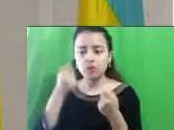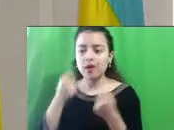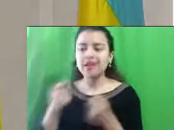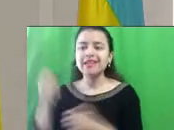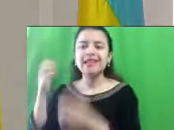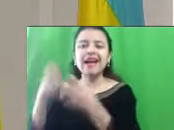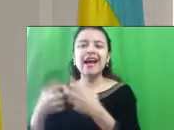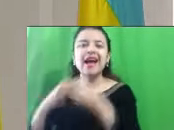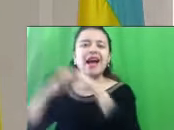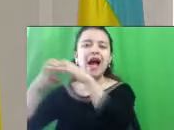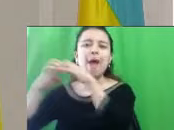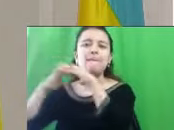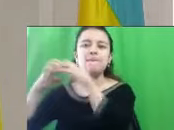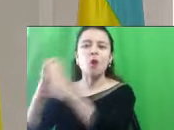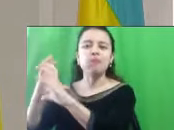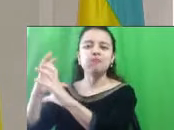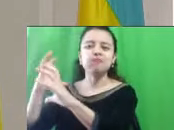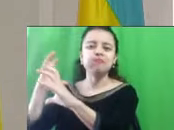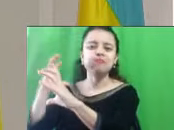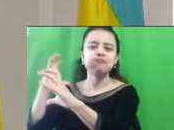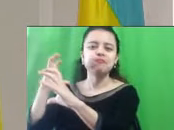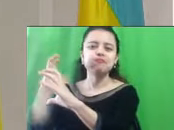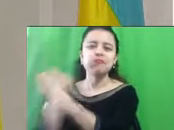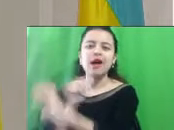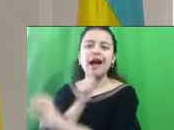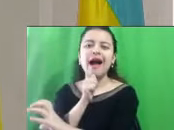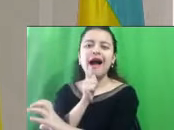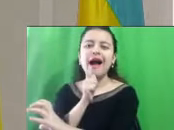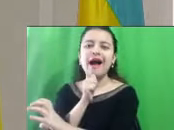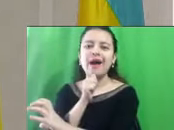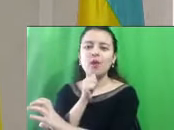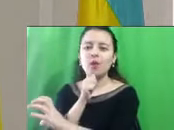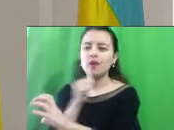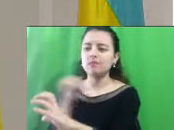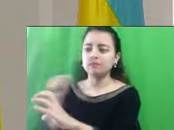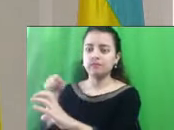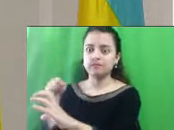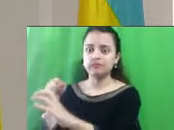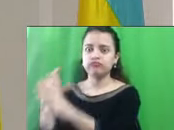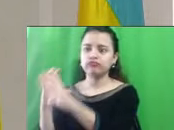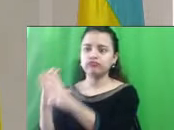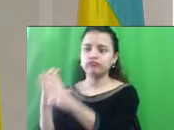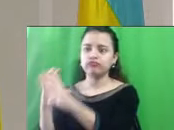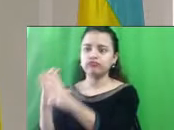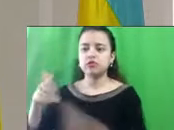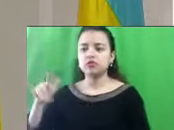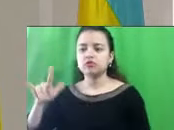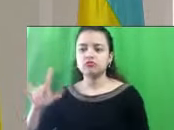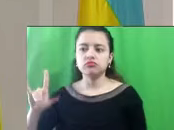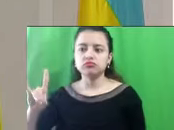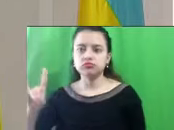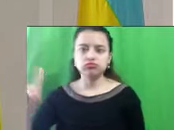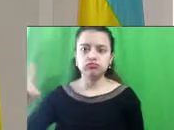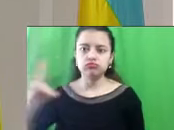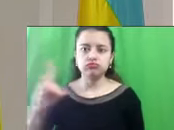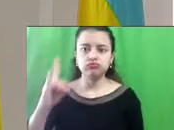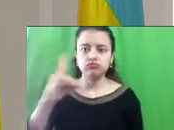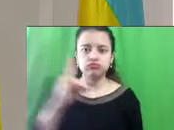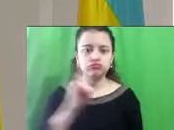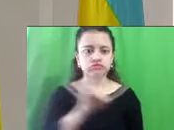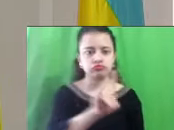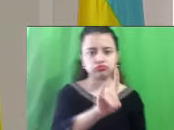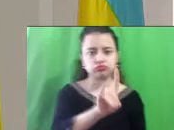del Ejército, del equipo de bomberos y de cada uno de los cuerpos de socorro presentes no